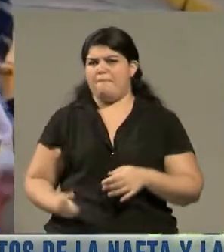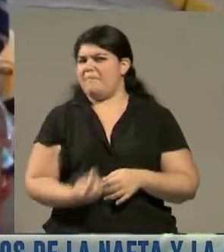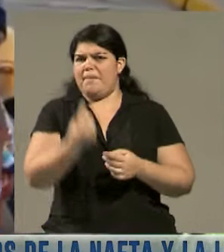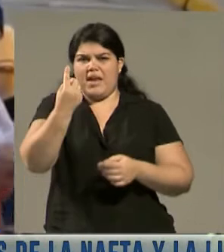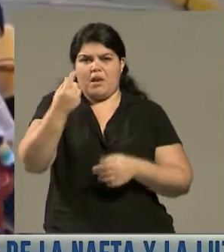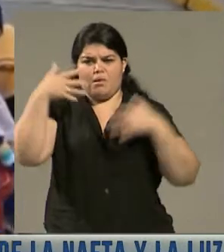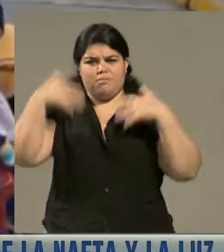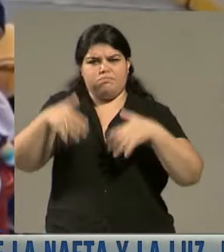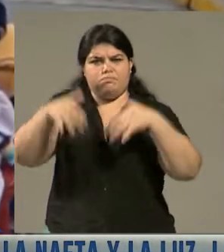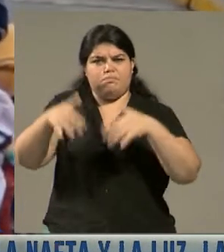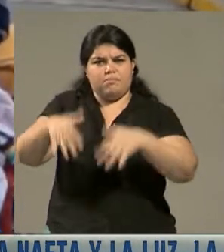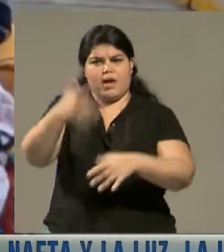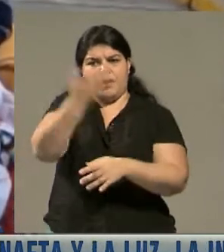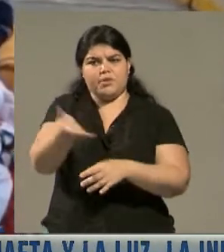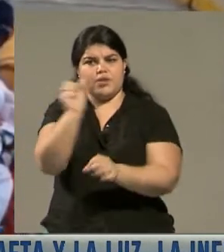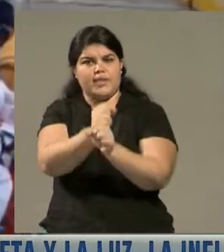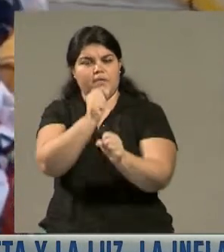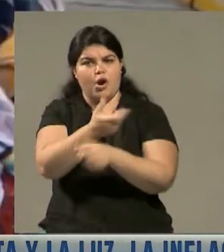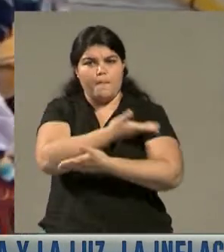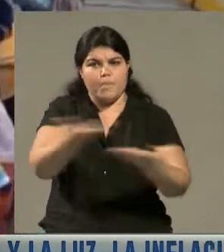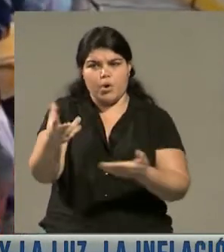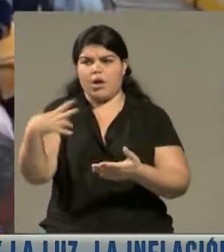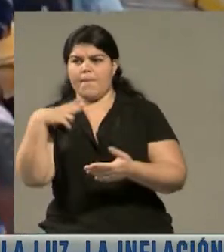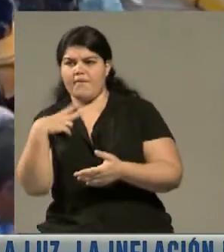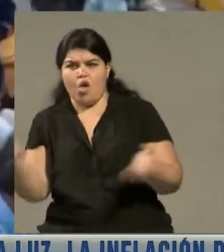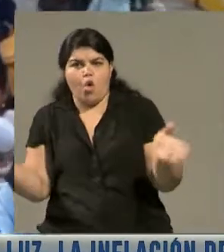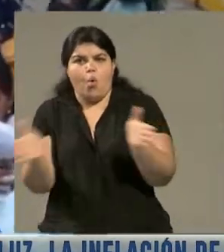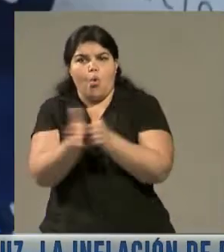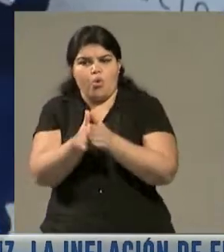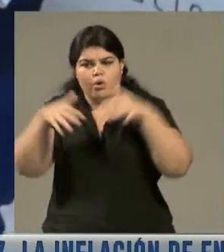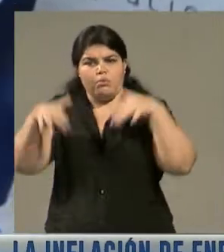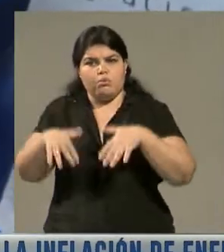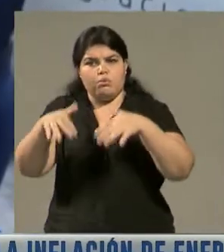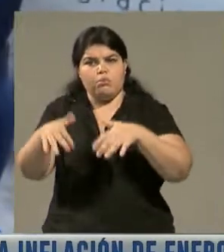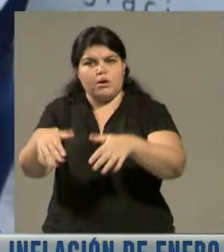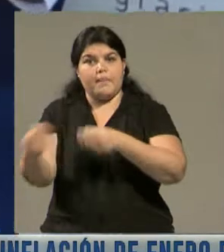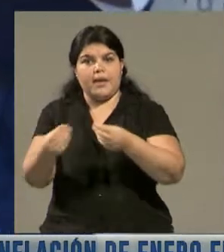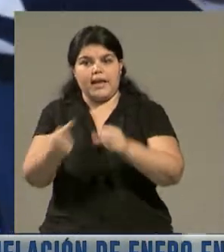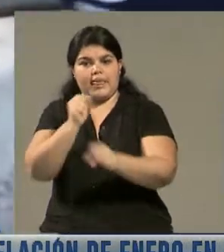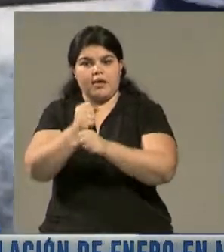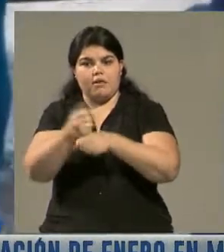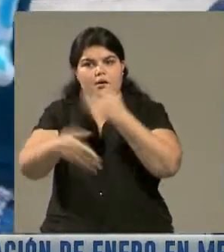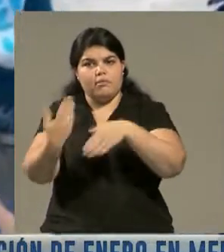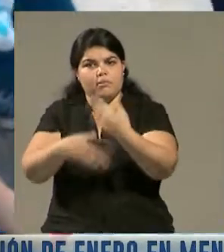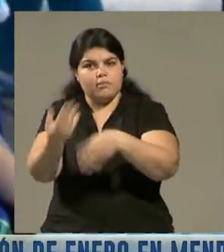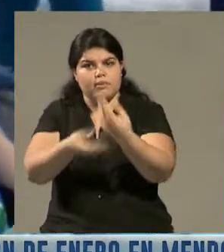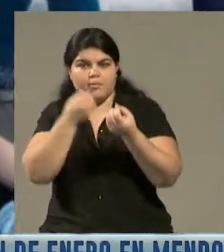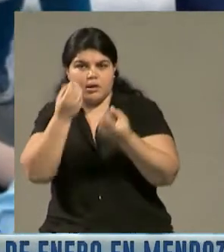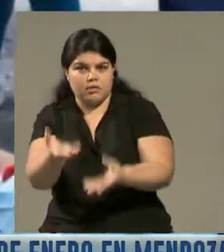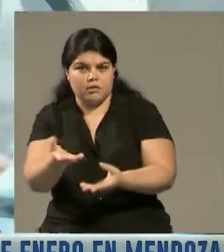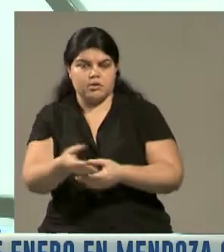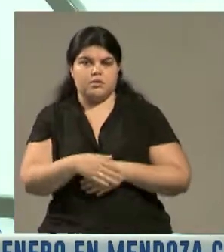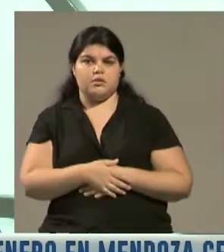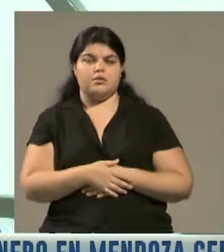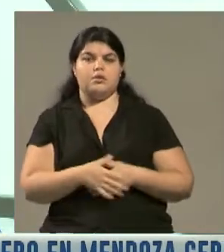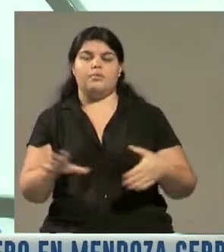donde se concentran trabajadores de sectores públicos y privados para que se reactive el aparato productivo del país. Eso te iba